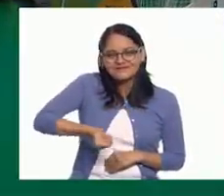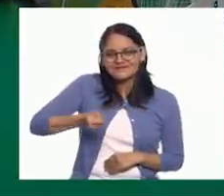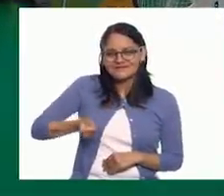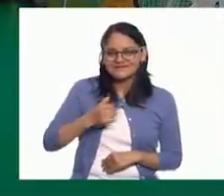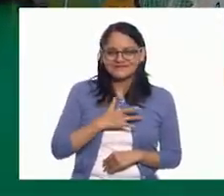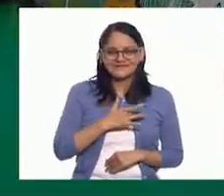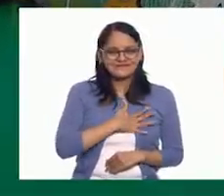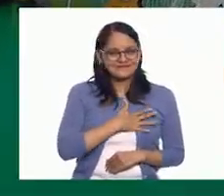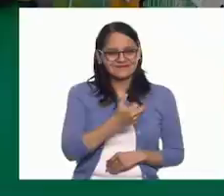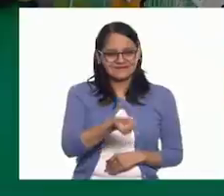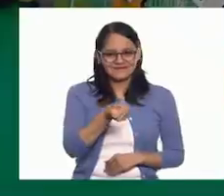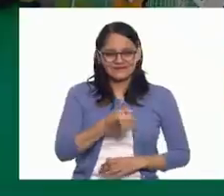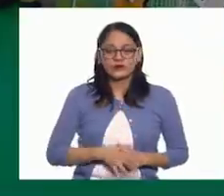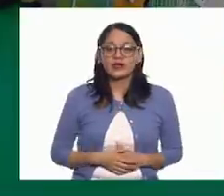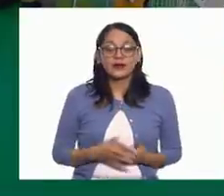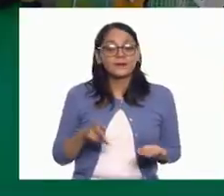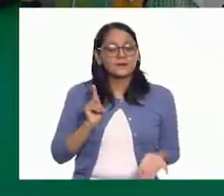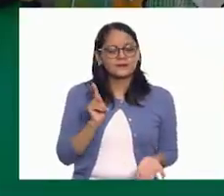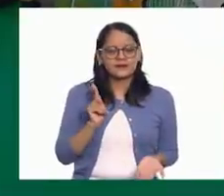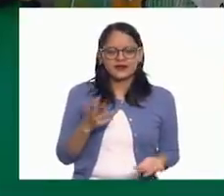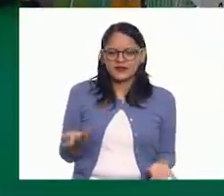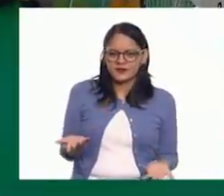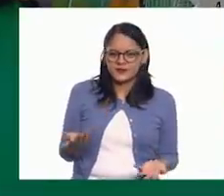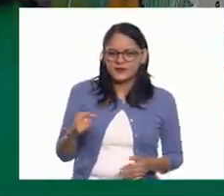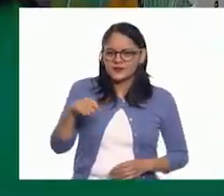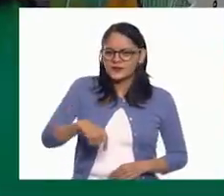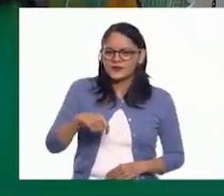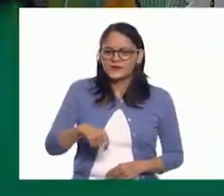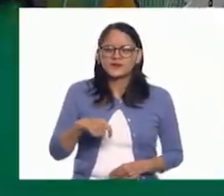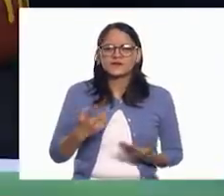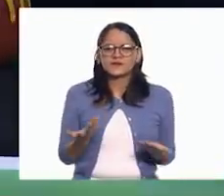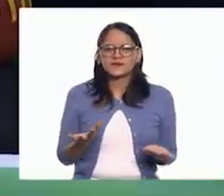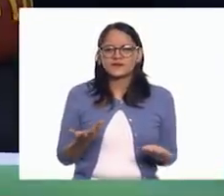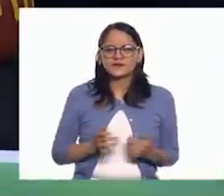con el corazón. Pero, pues, estamos aquí,